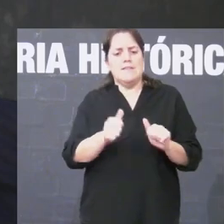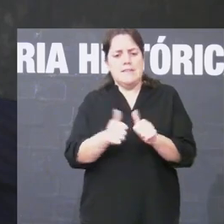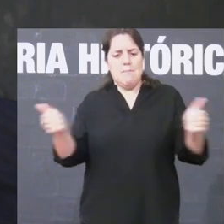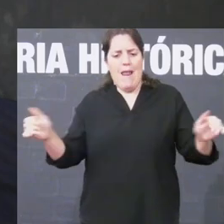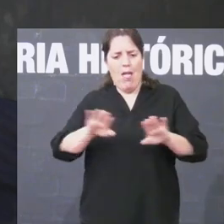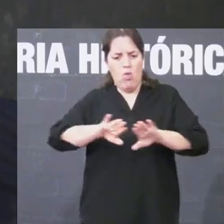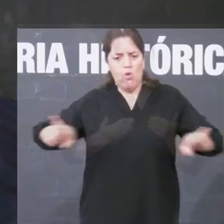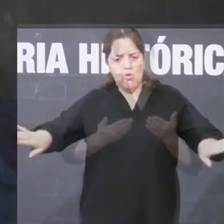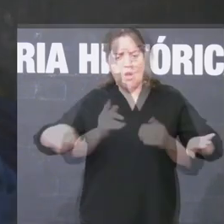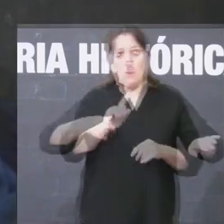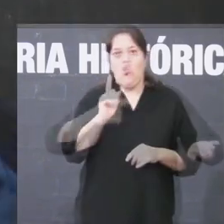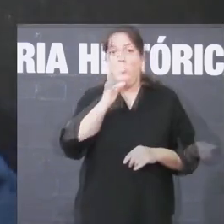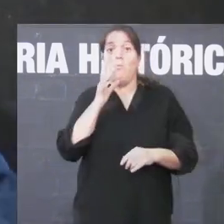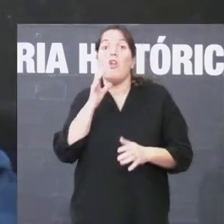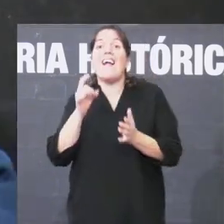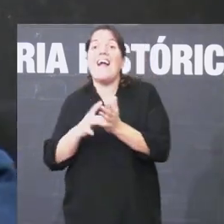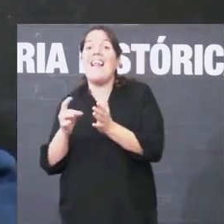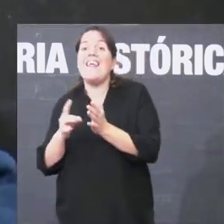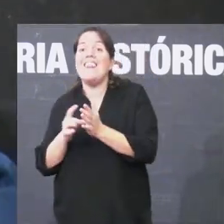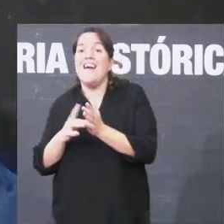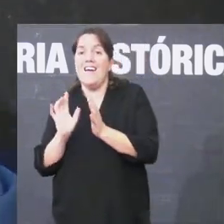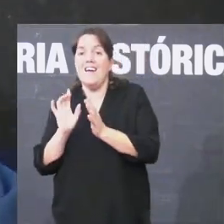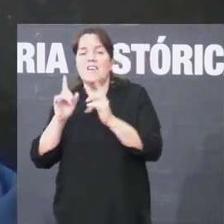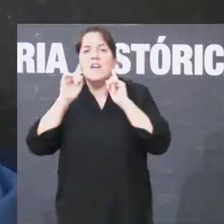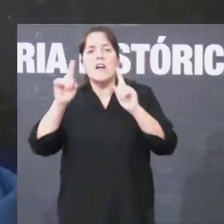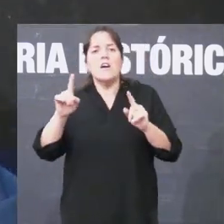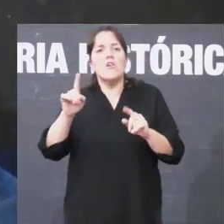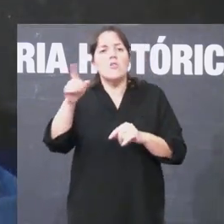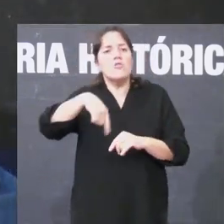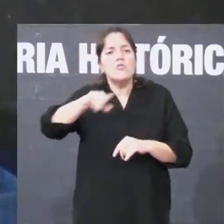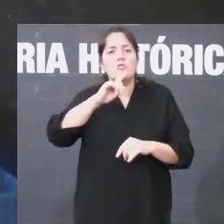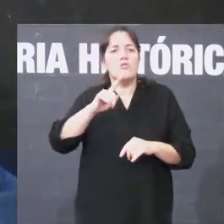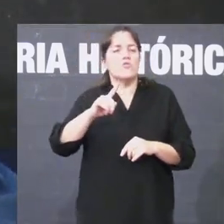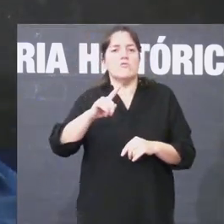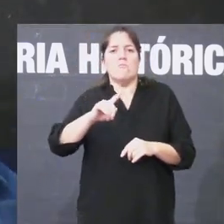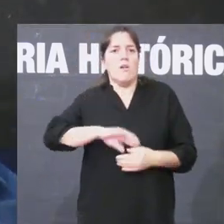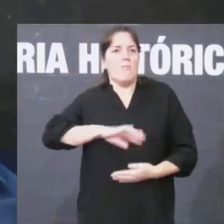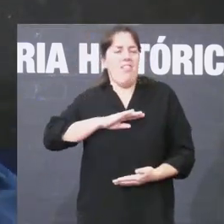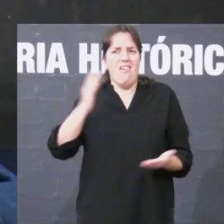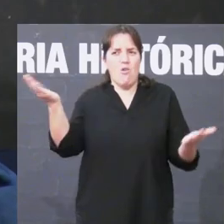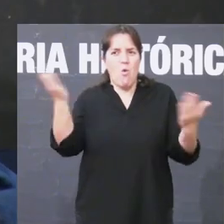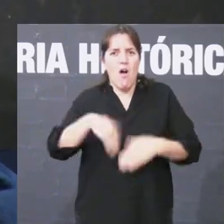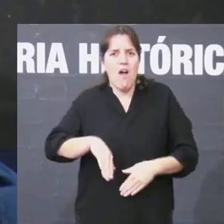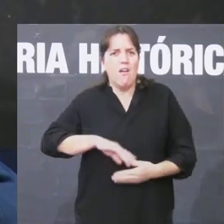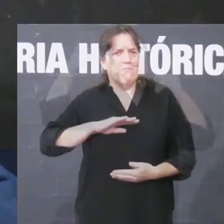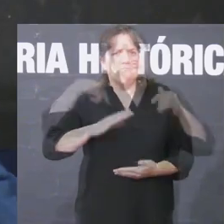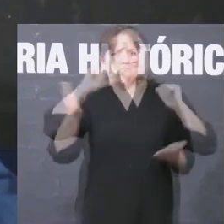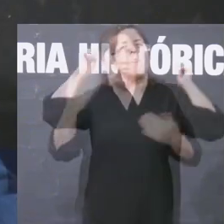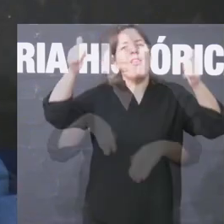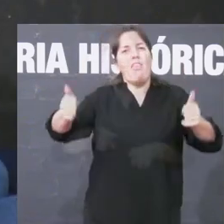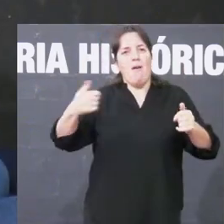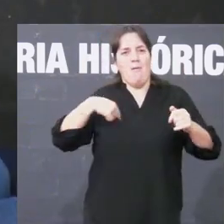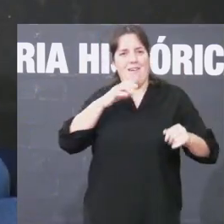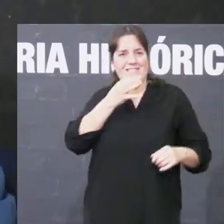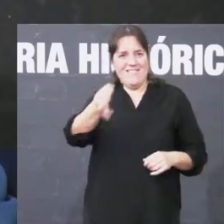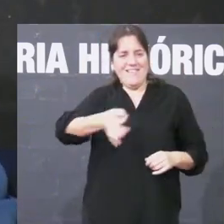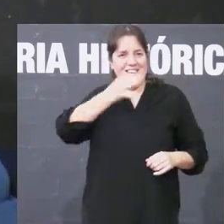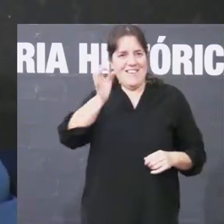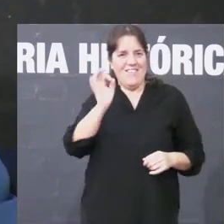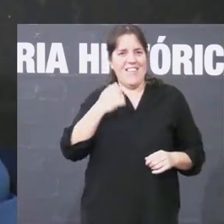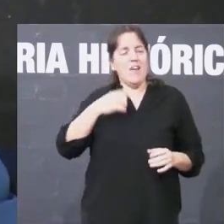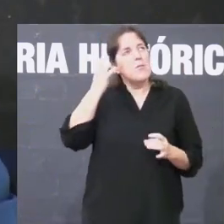un reparto de poderes. Y si no somos capaces de incorporar un relato distinto, creo que